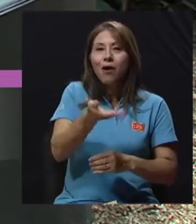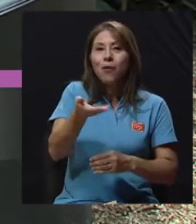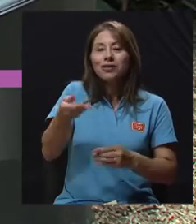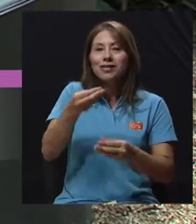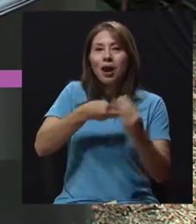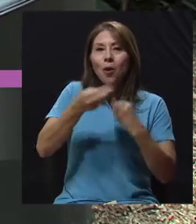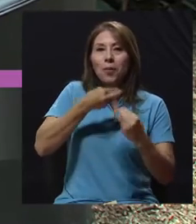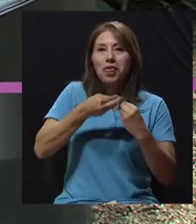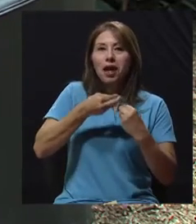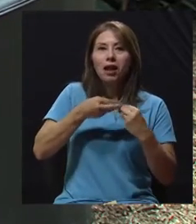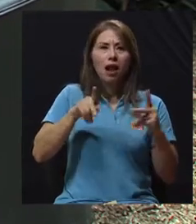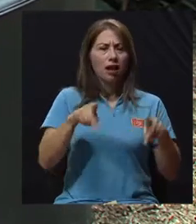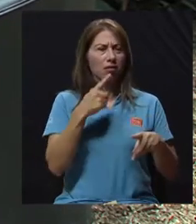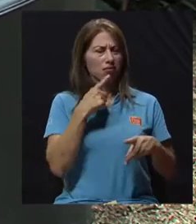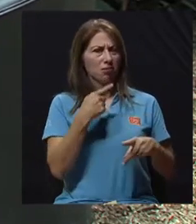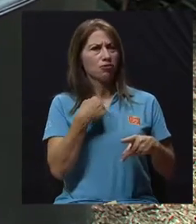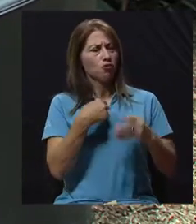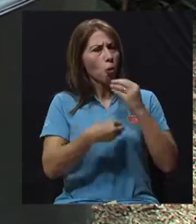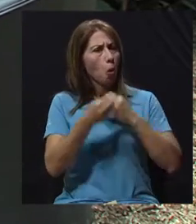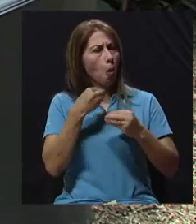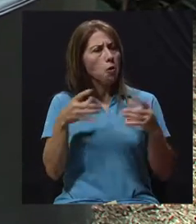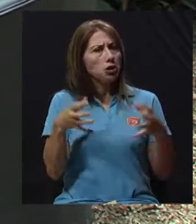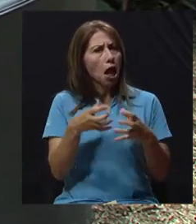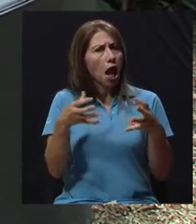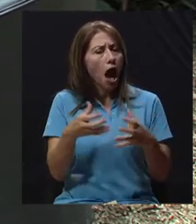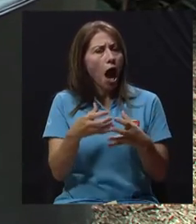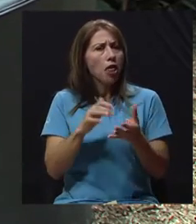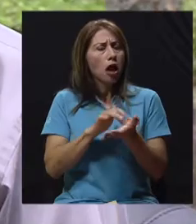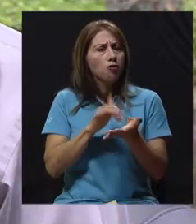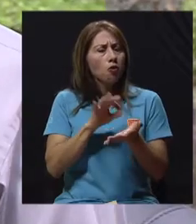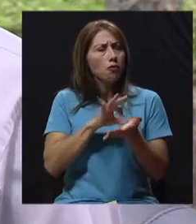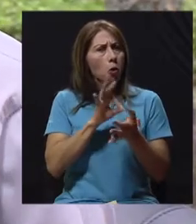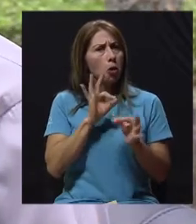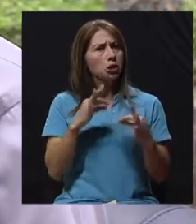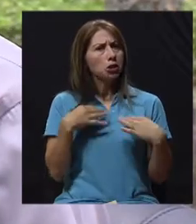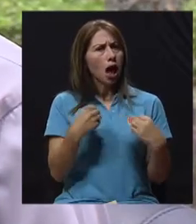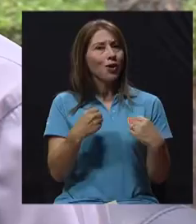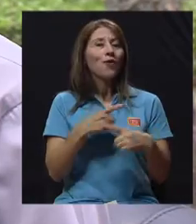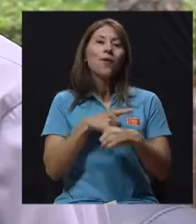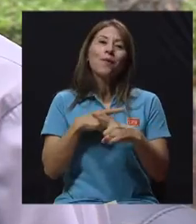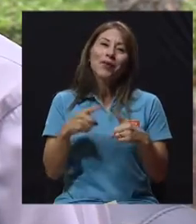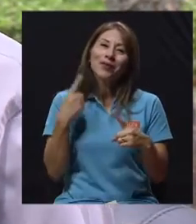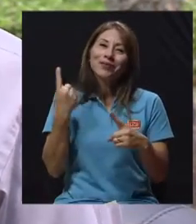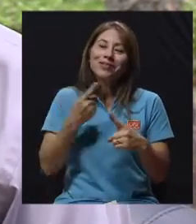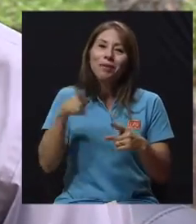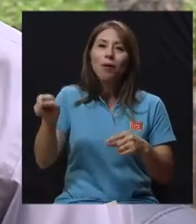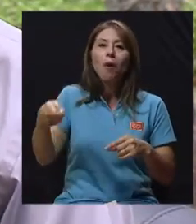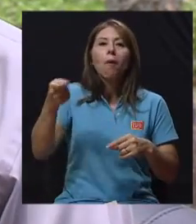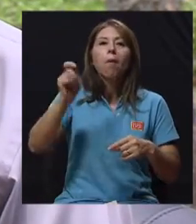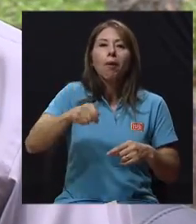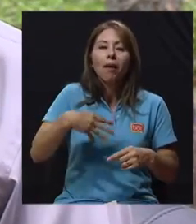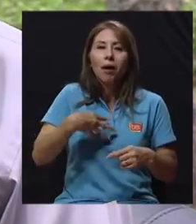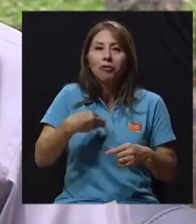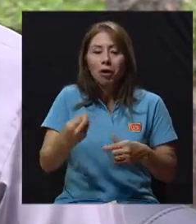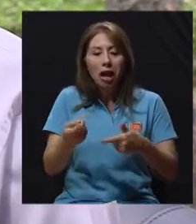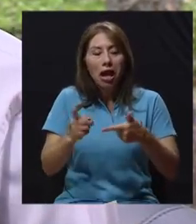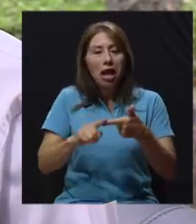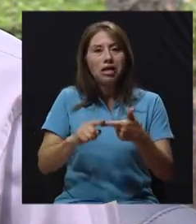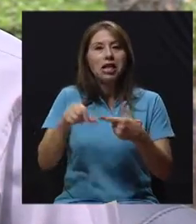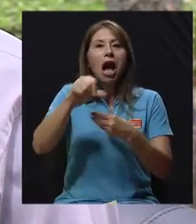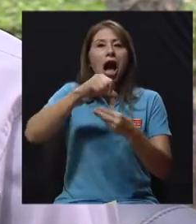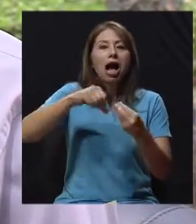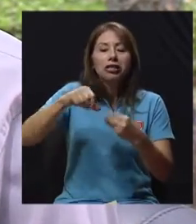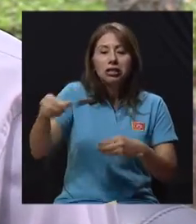veces no la percibe. Y la gente dice, pero es que yo como sano, como ensalada y como arroz, frijoles, pero le agrega mayonesa al arroz y los frijoles, le agrega